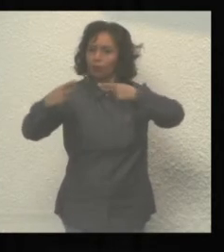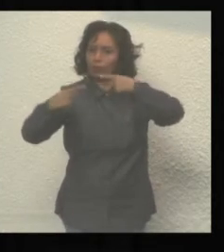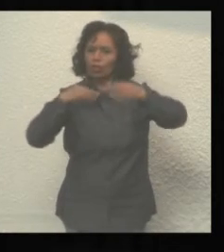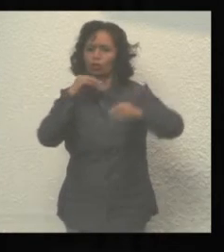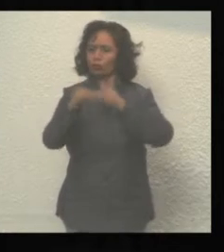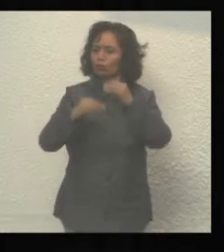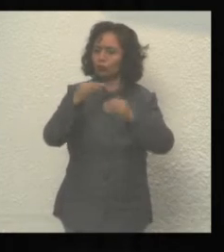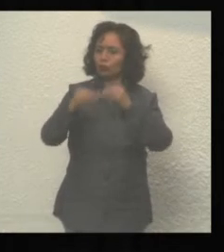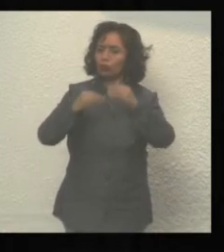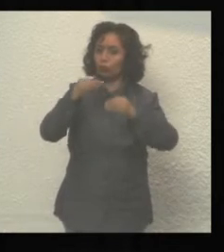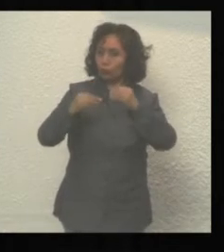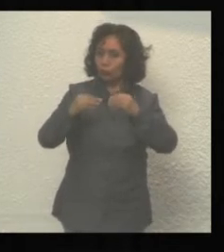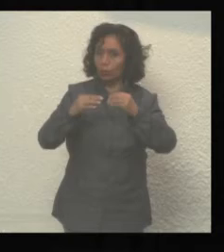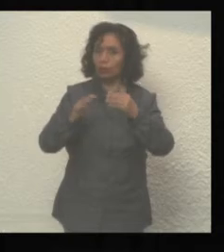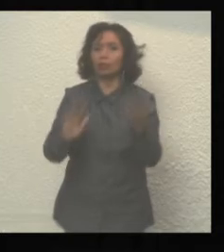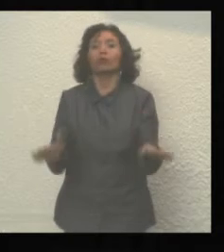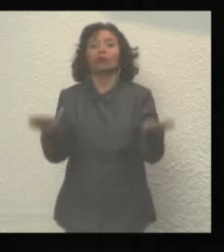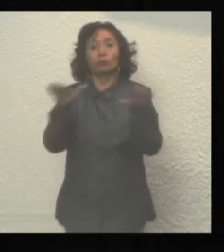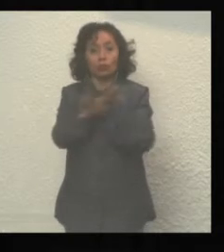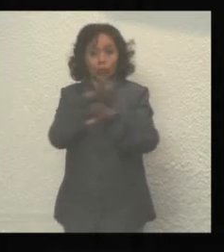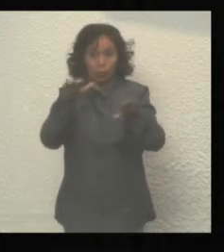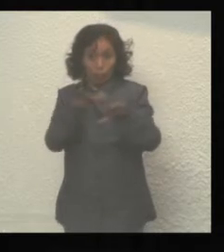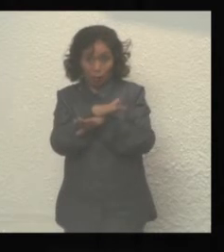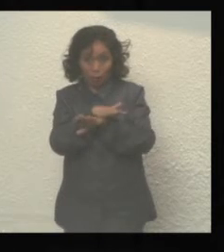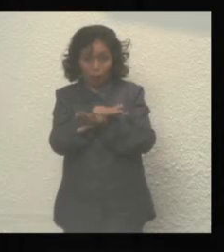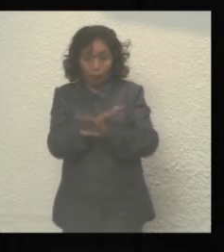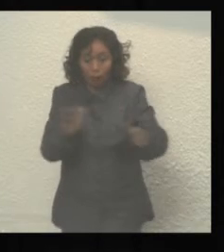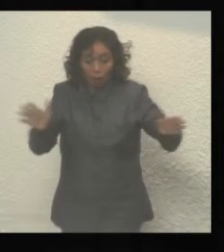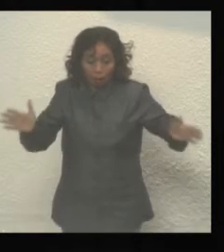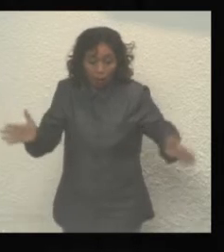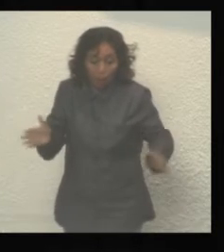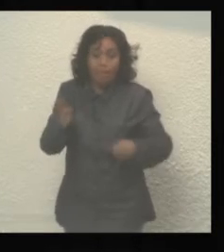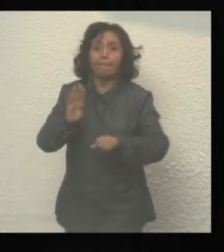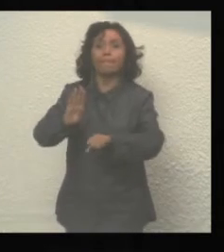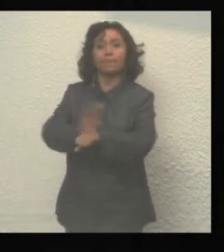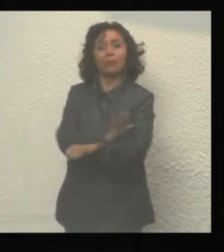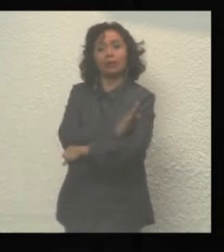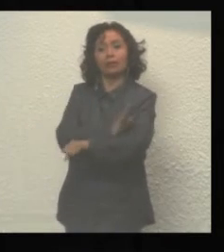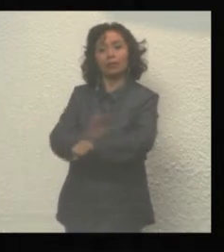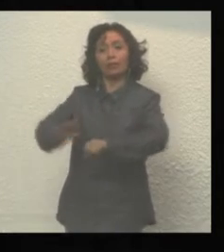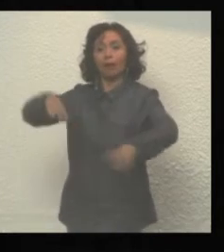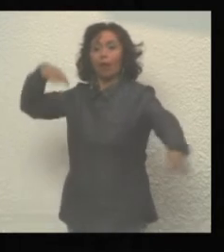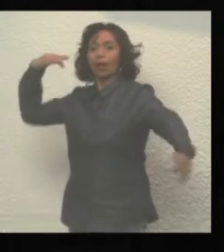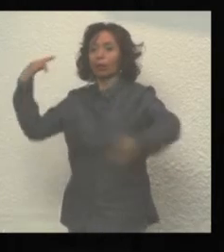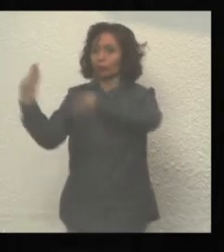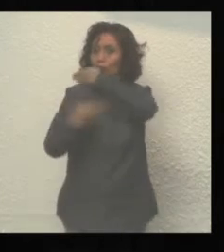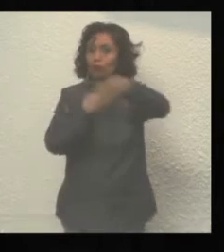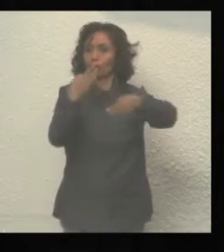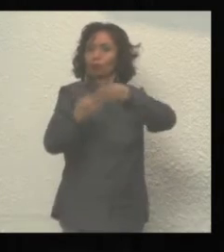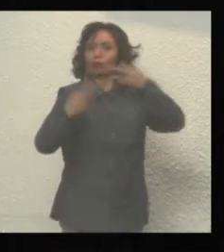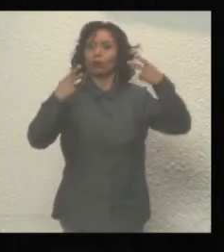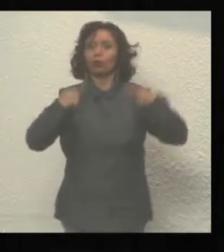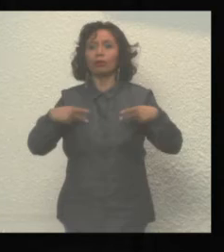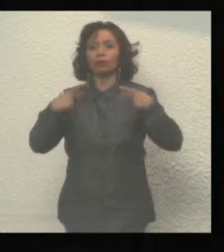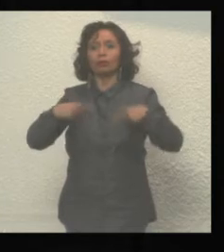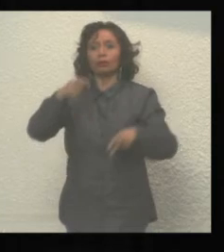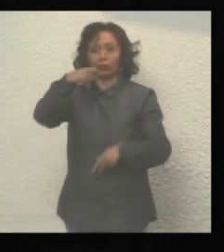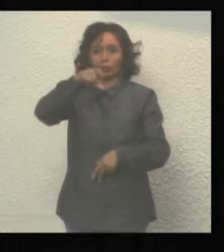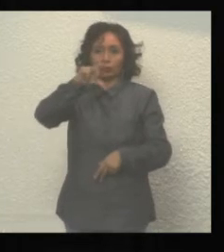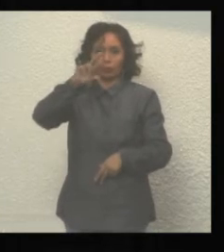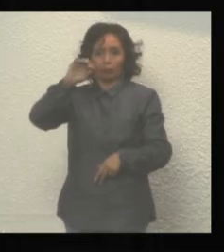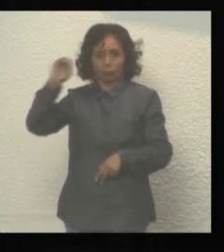grandes reformas que necesitamos para el bienestar de todas y todos los habitantes de Quintana Roo.